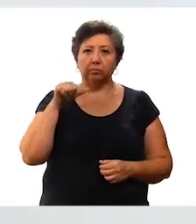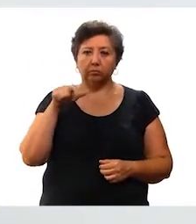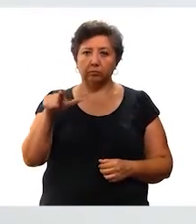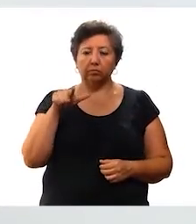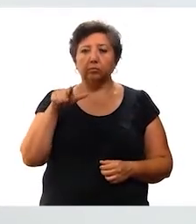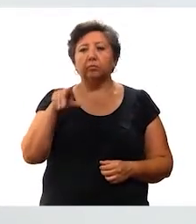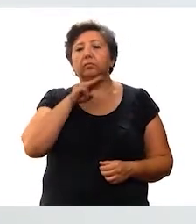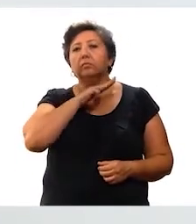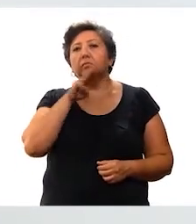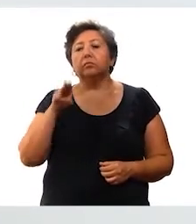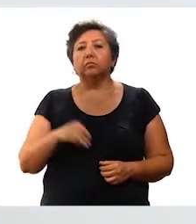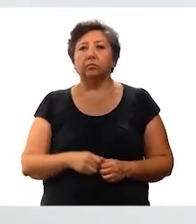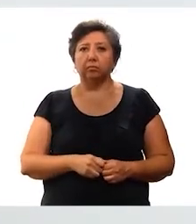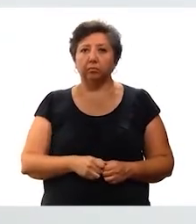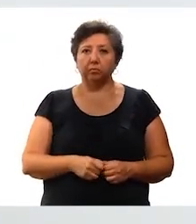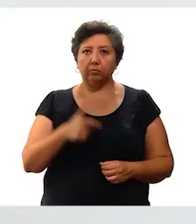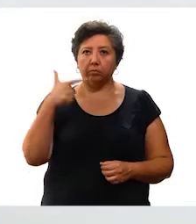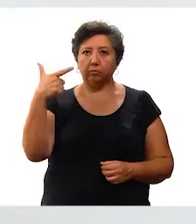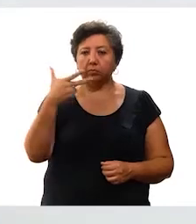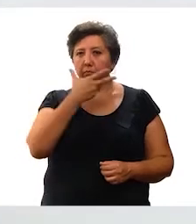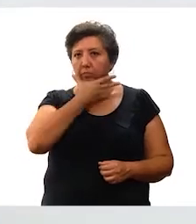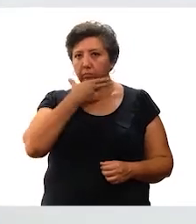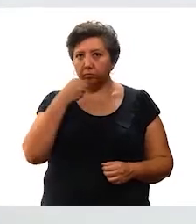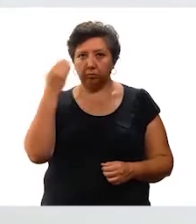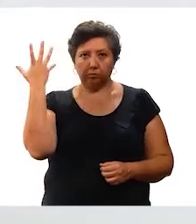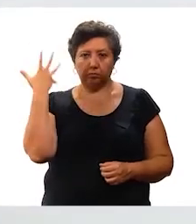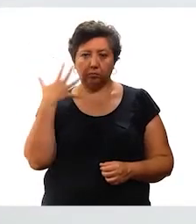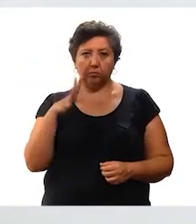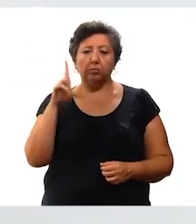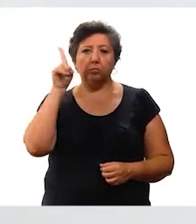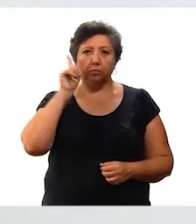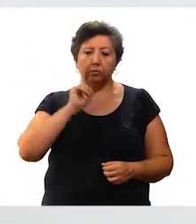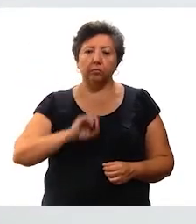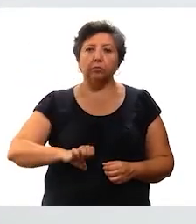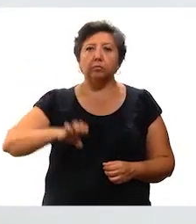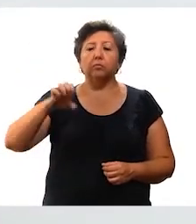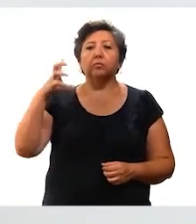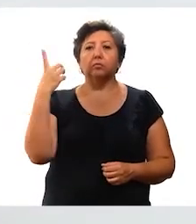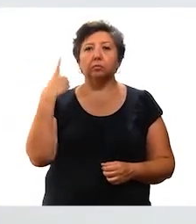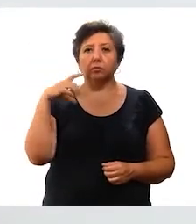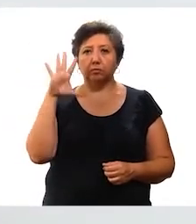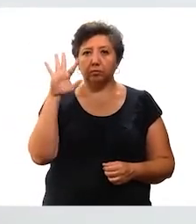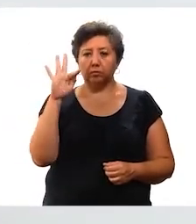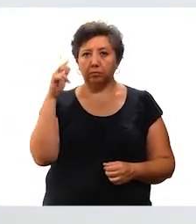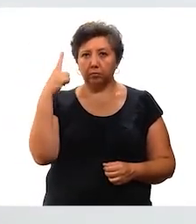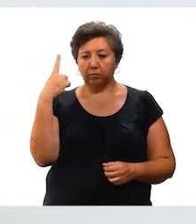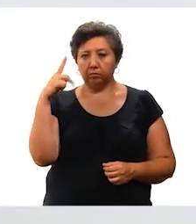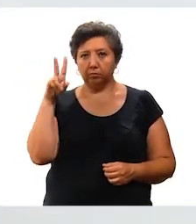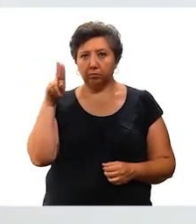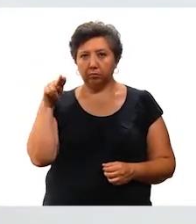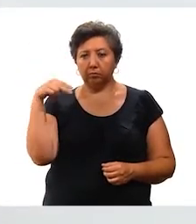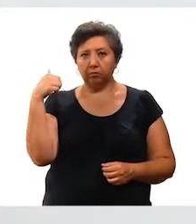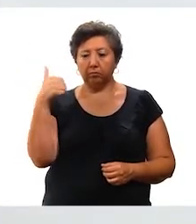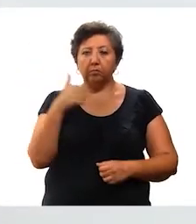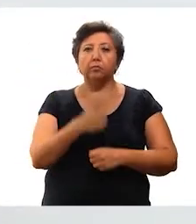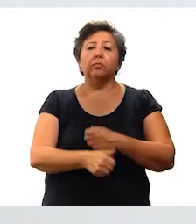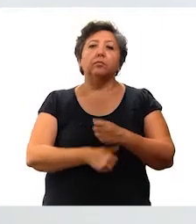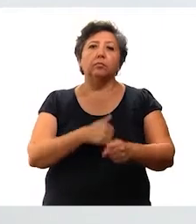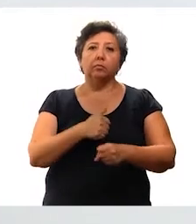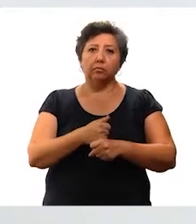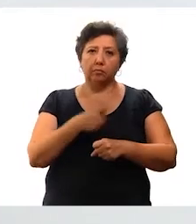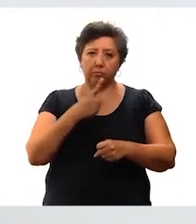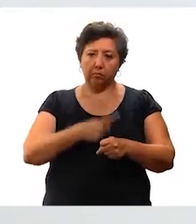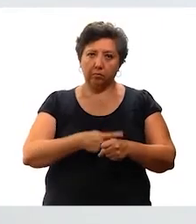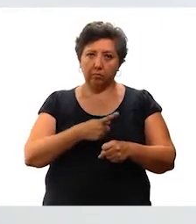de 17 fallecimientos. Son 7 hombres y 10 mujeres, de un rango de edad de 41 a 86